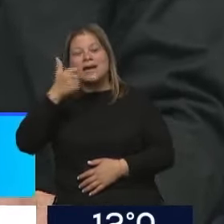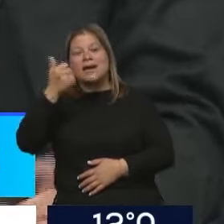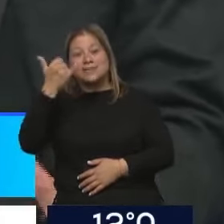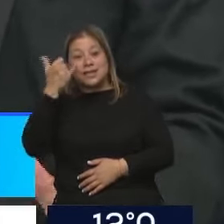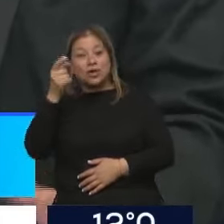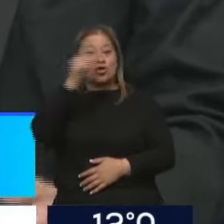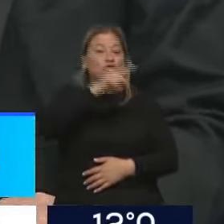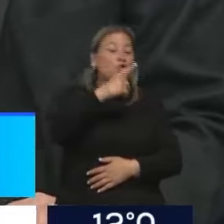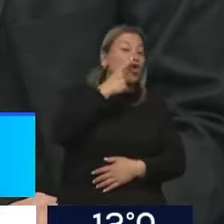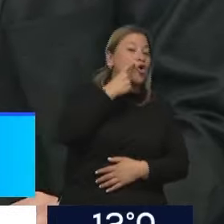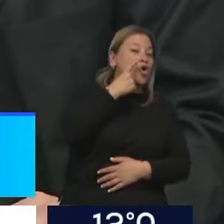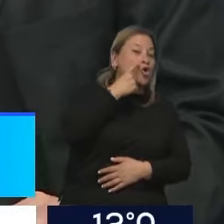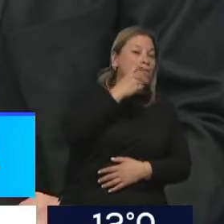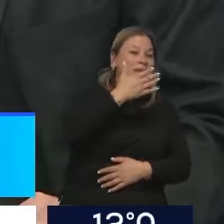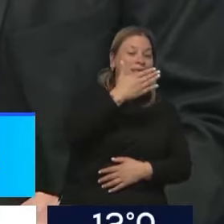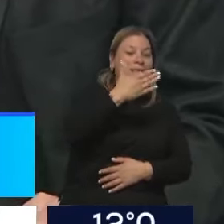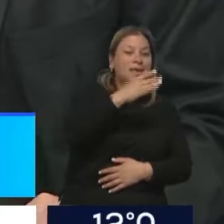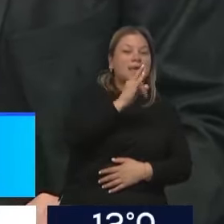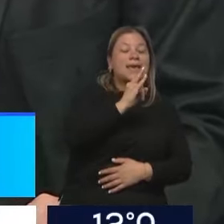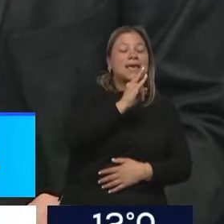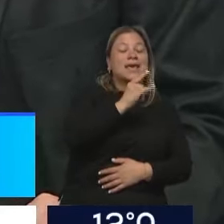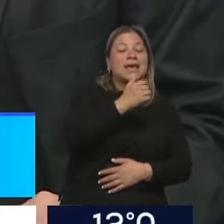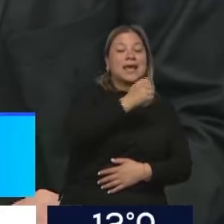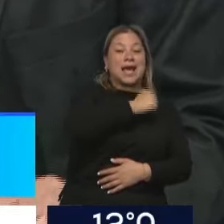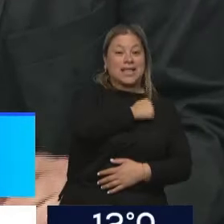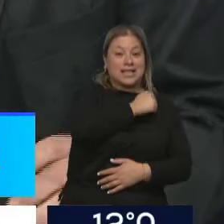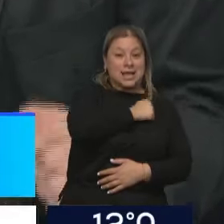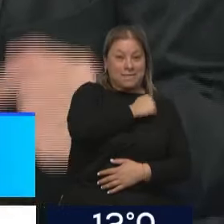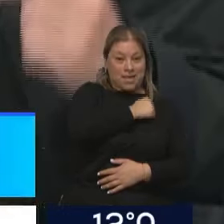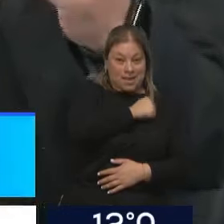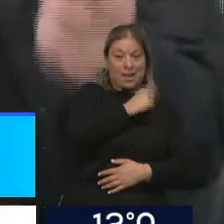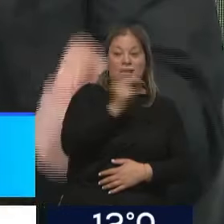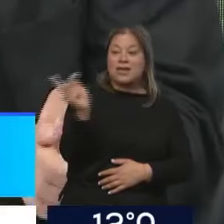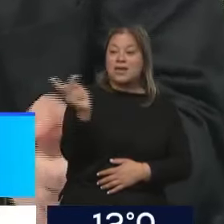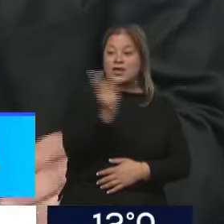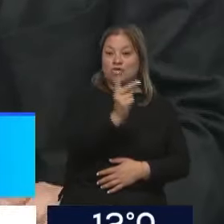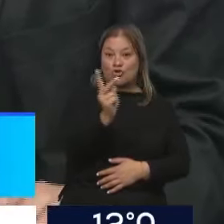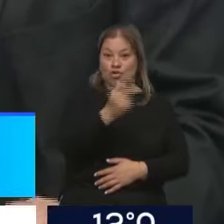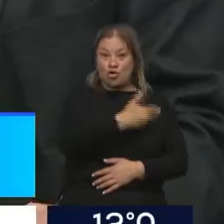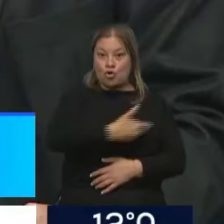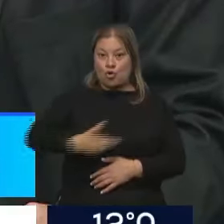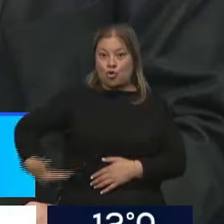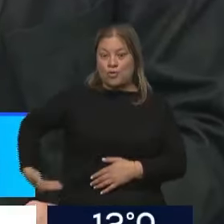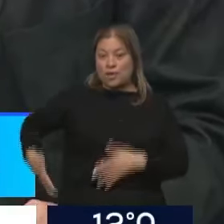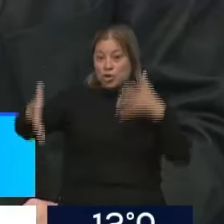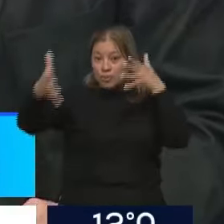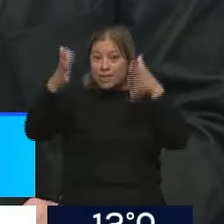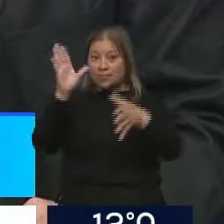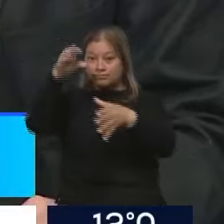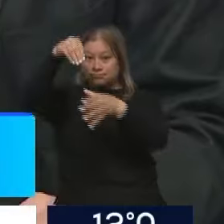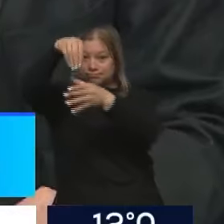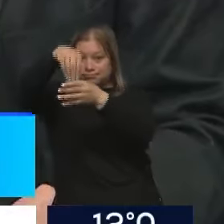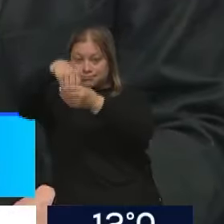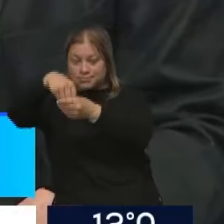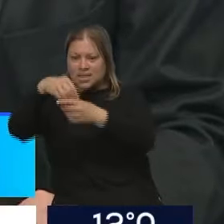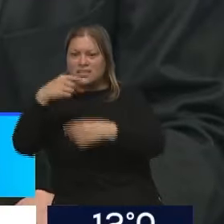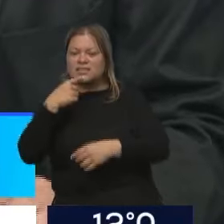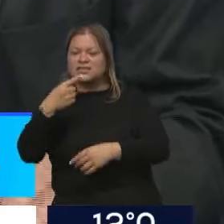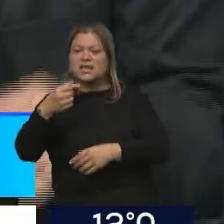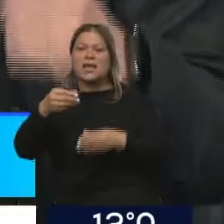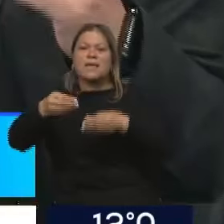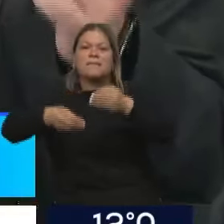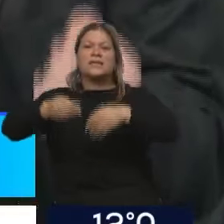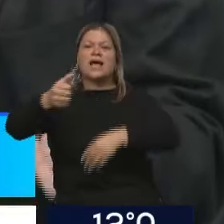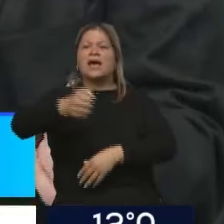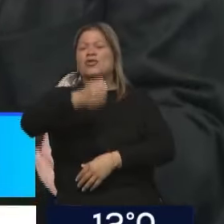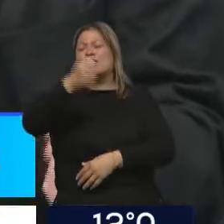de Catamarca que forma parte del gobierno de Javier Milei. Cuando iba a hablar de los fundamentos, habló del quebranto que provoca Aerolíneas Argentinas y